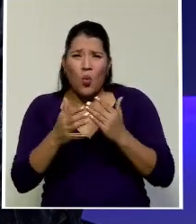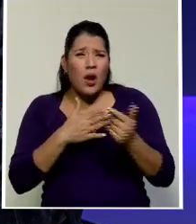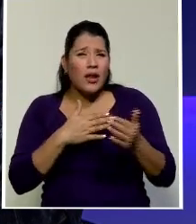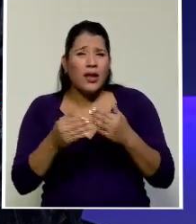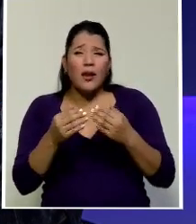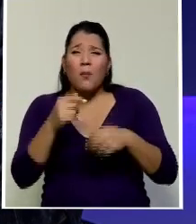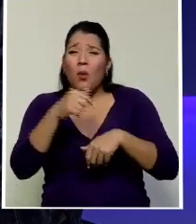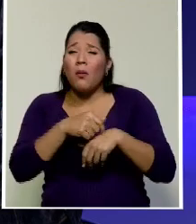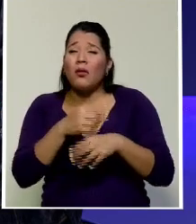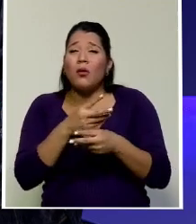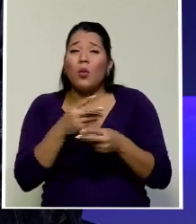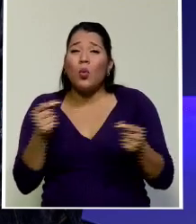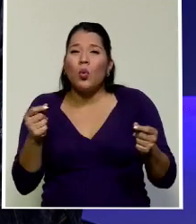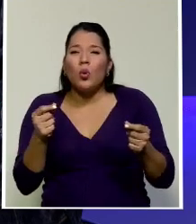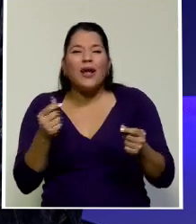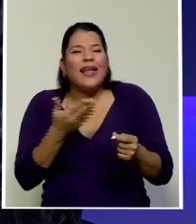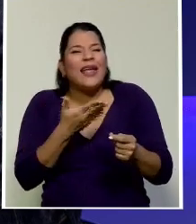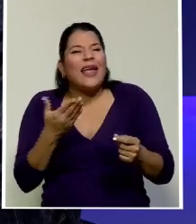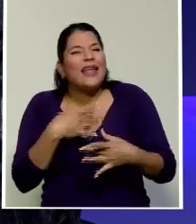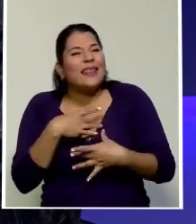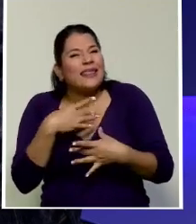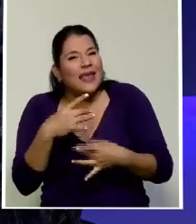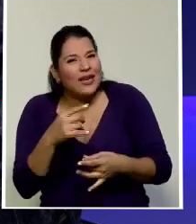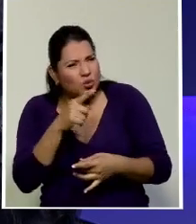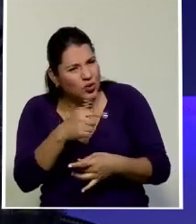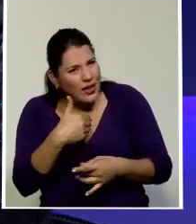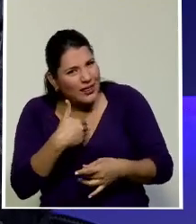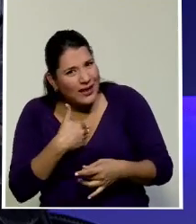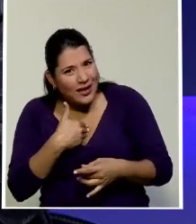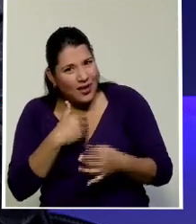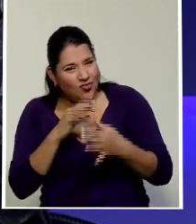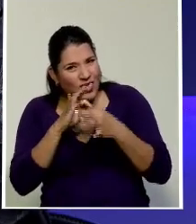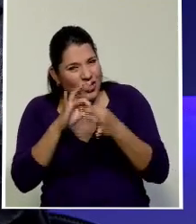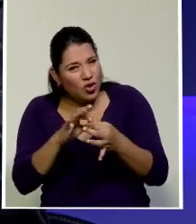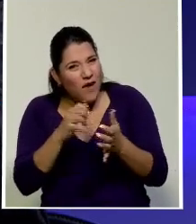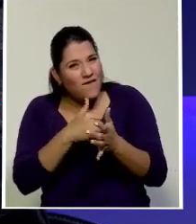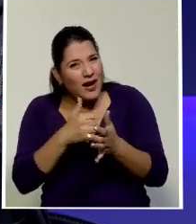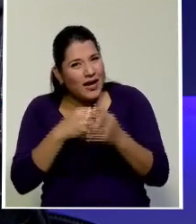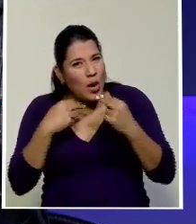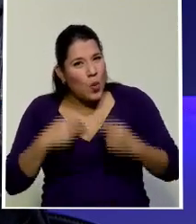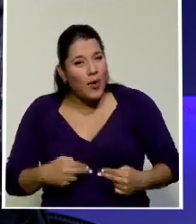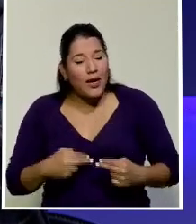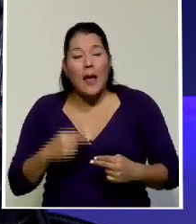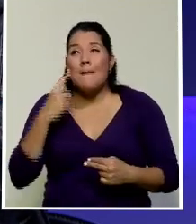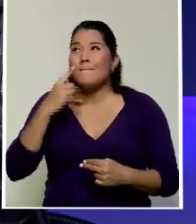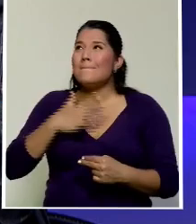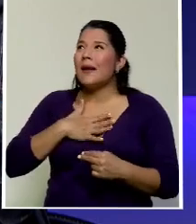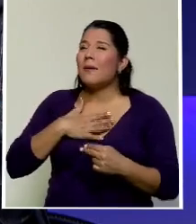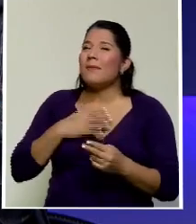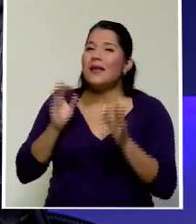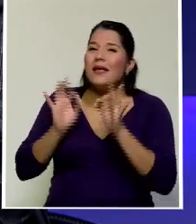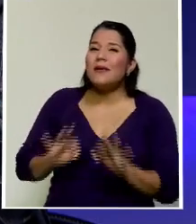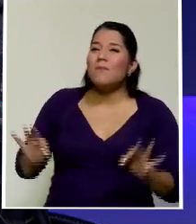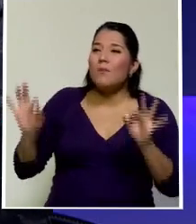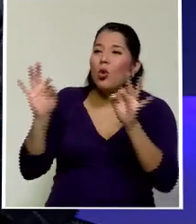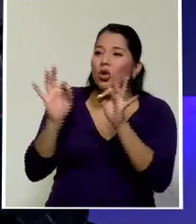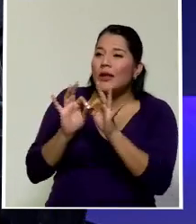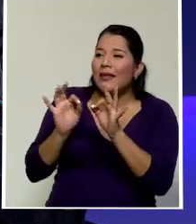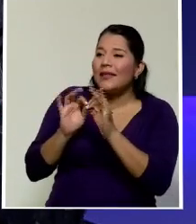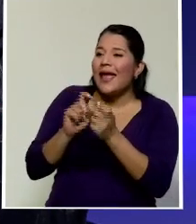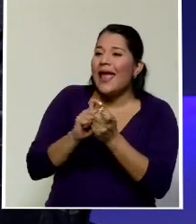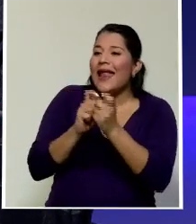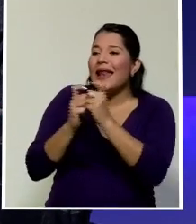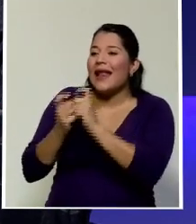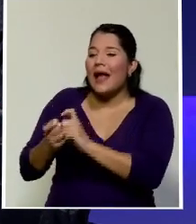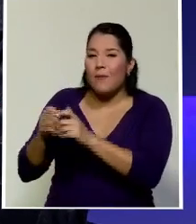humana? ¿Qué te atrae? Me interesa el fenómeno del cambio. O sea, el cuerpo parecería, o uno lo